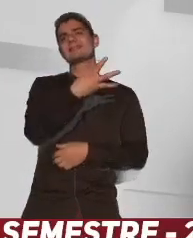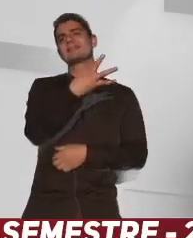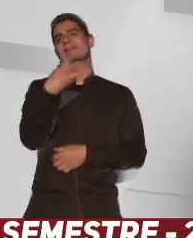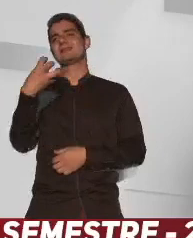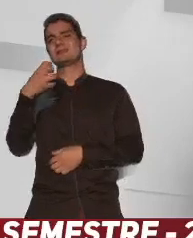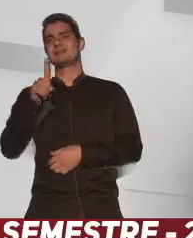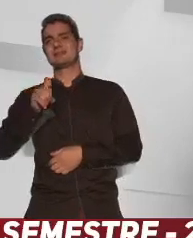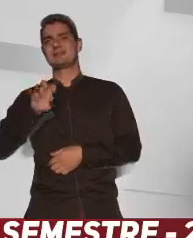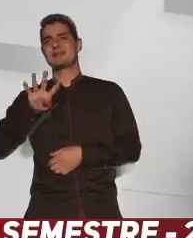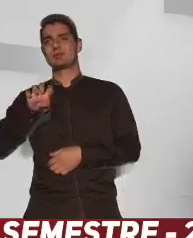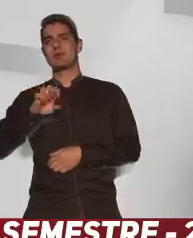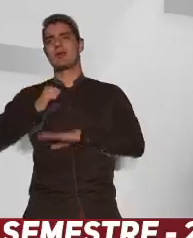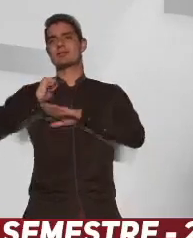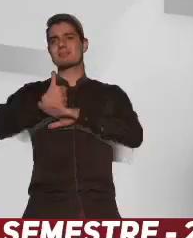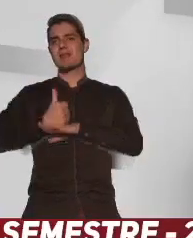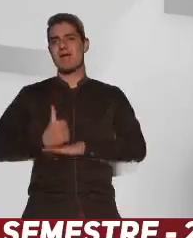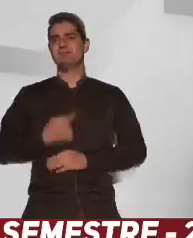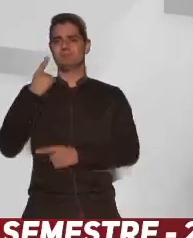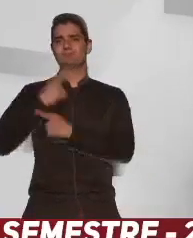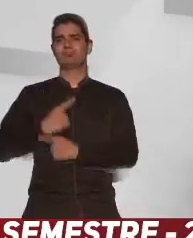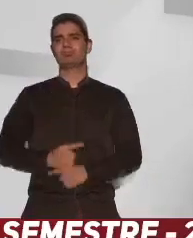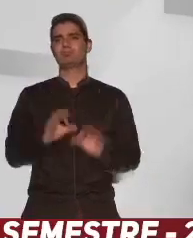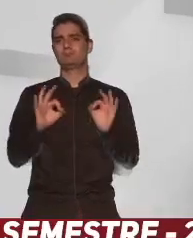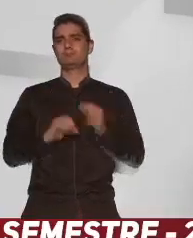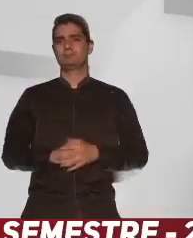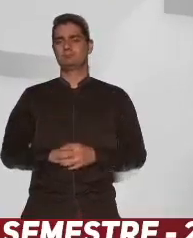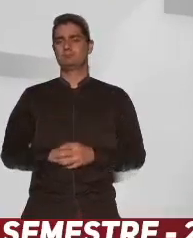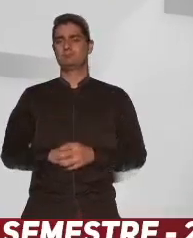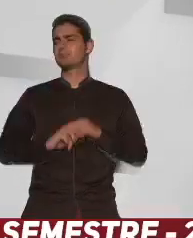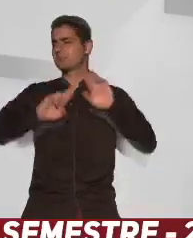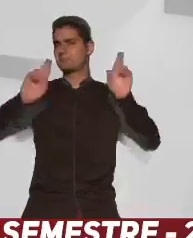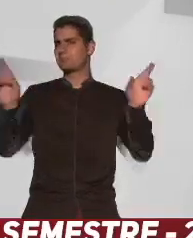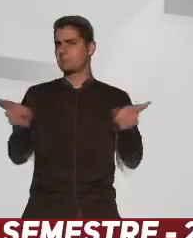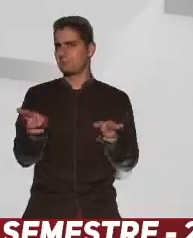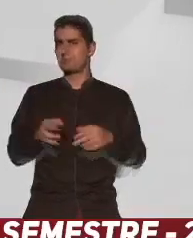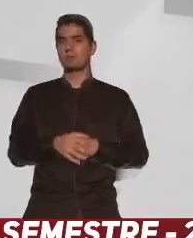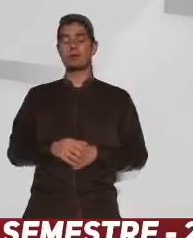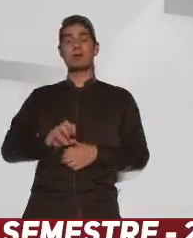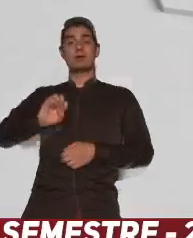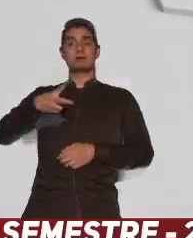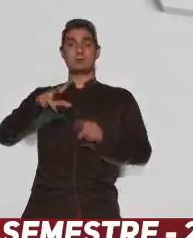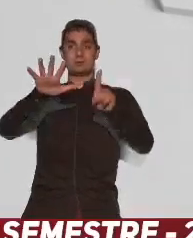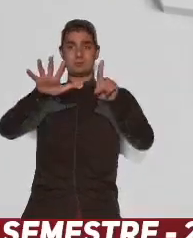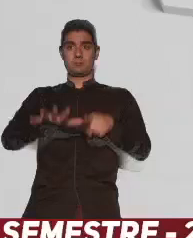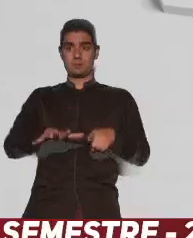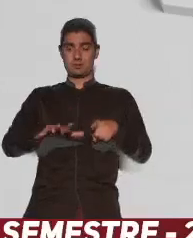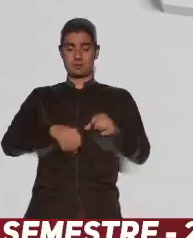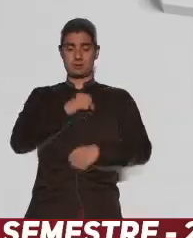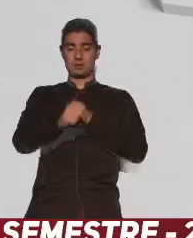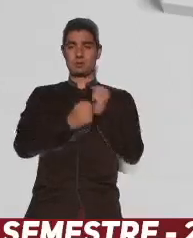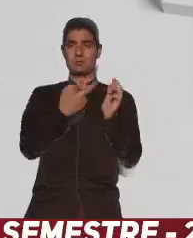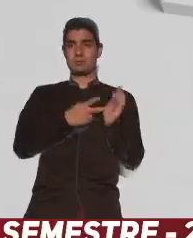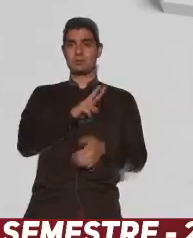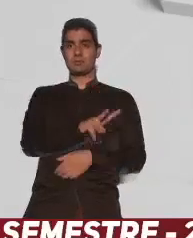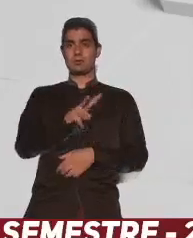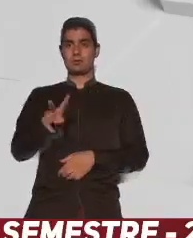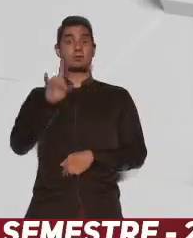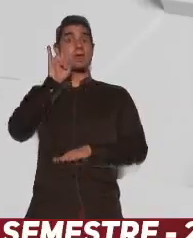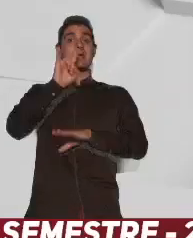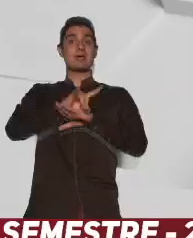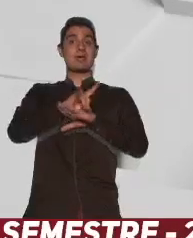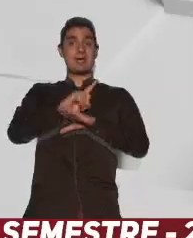tareas. En resumen, durante el segundo semestre de 2022, la Inspección General ha